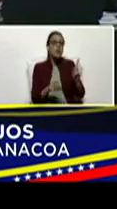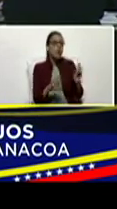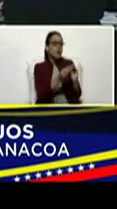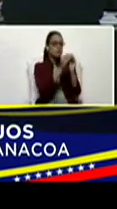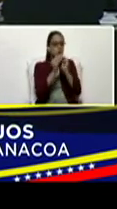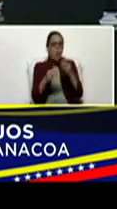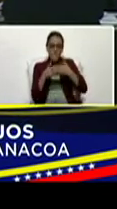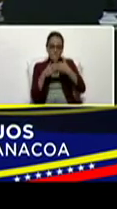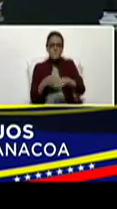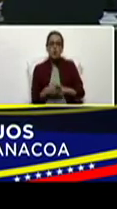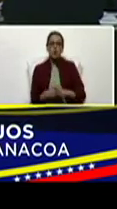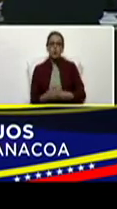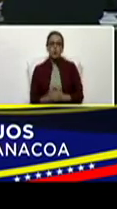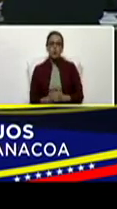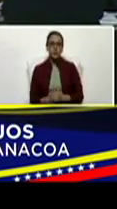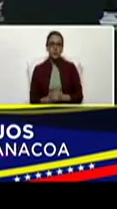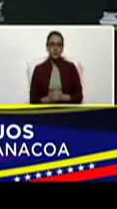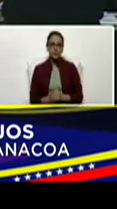poco tiempo